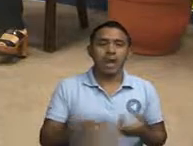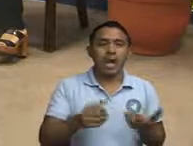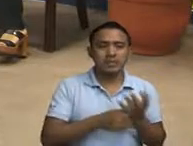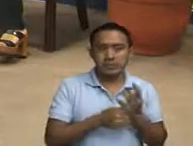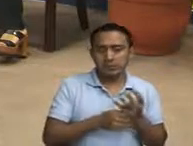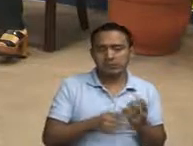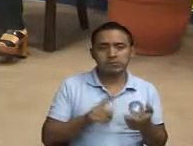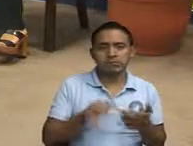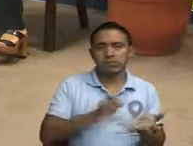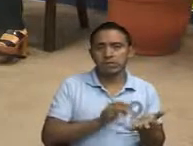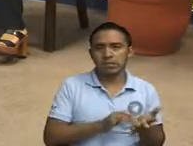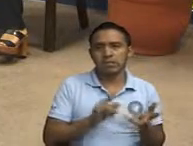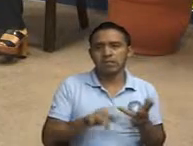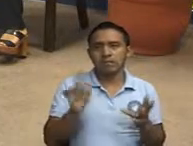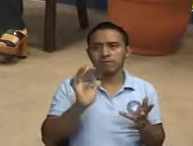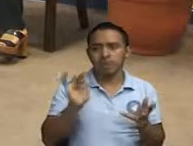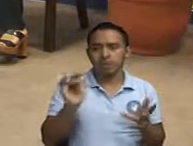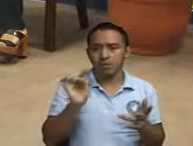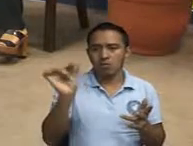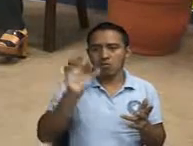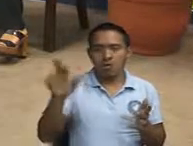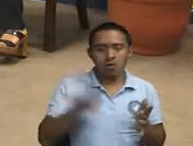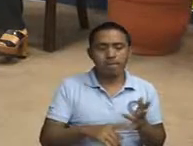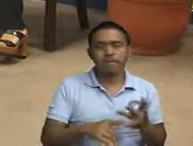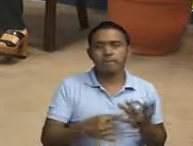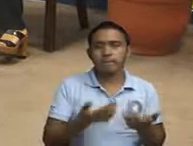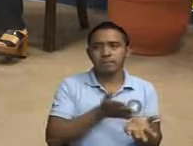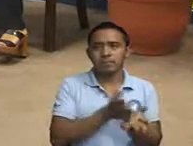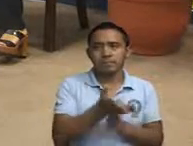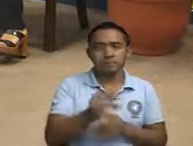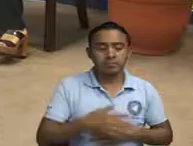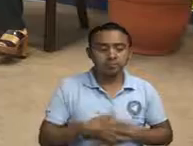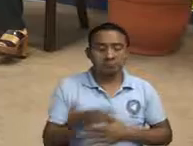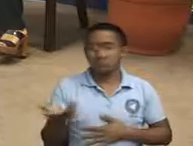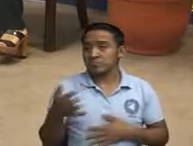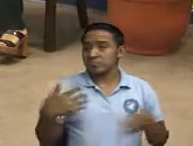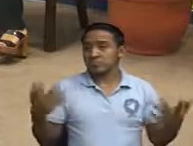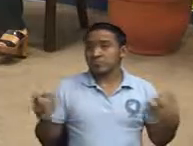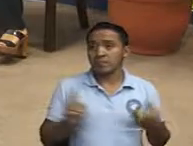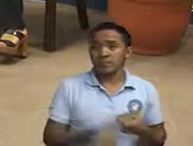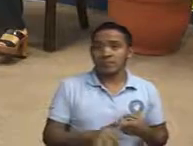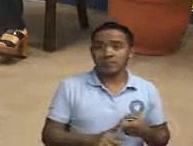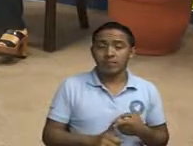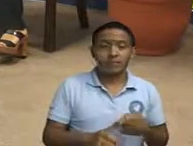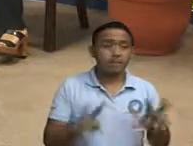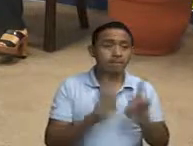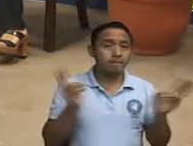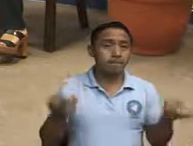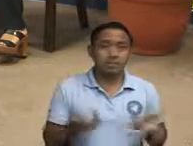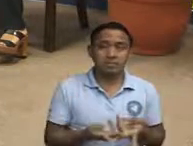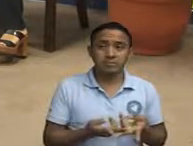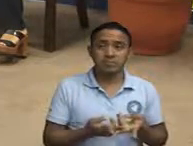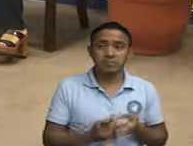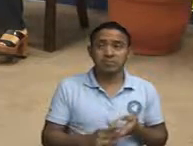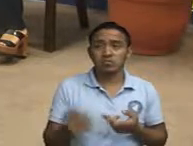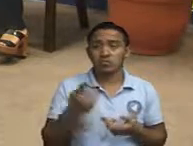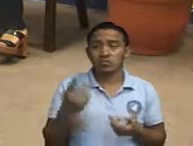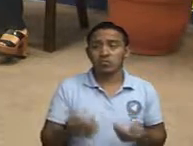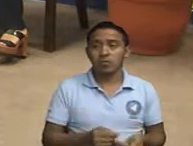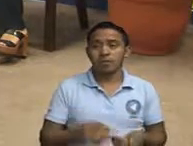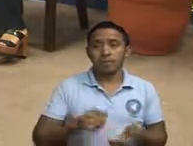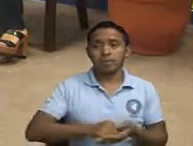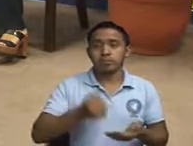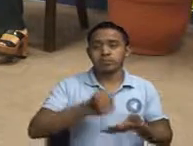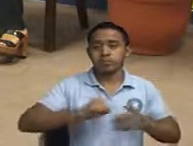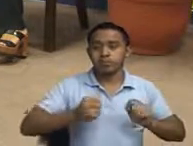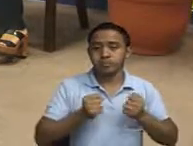carne, el arroz, el frijol y el bastimento. Si vos ves por ningún lado, nadie pone una verdura. Frutita. Más que cuando hacen un pollito tapado